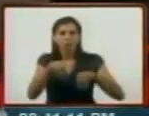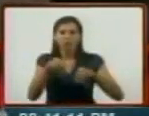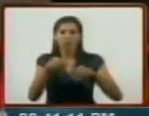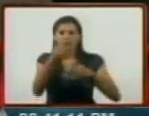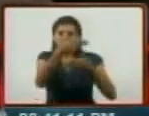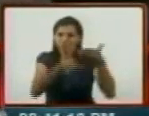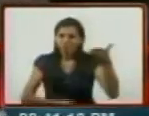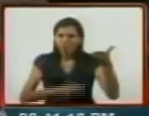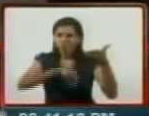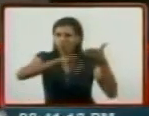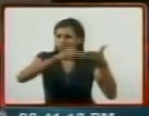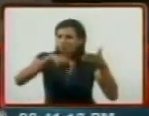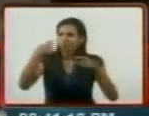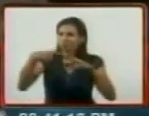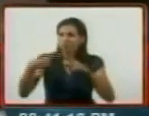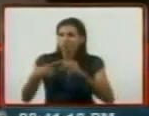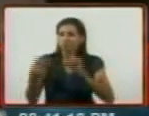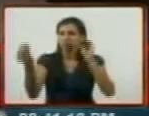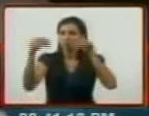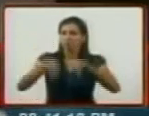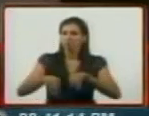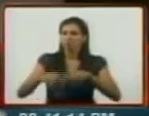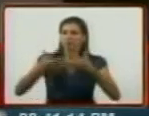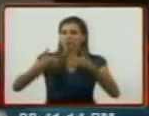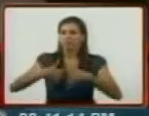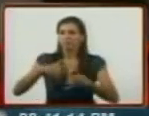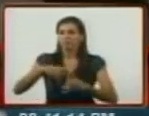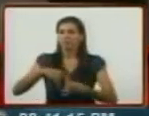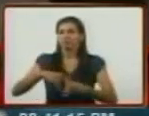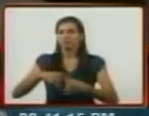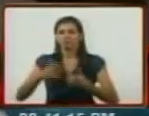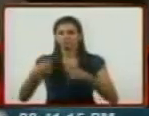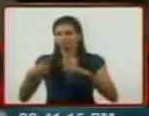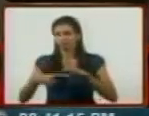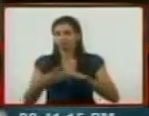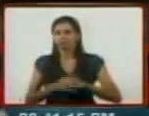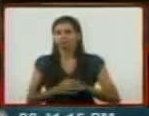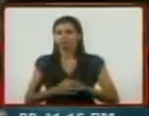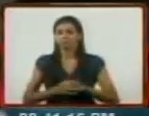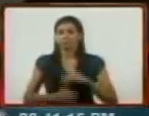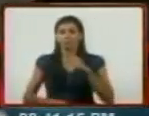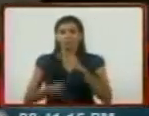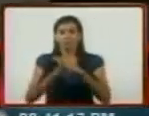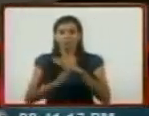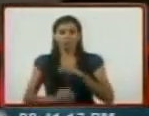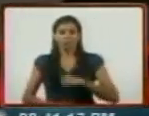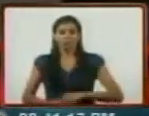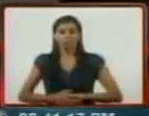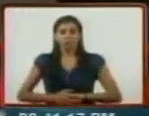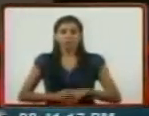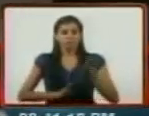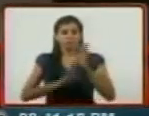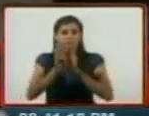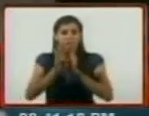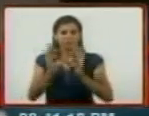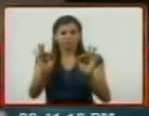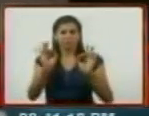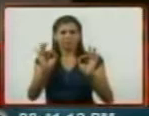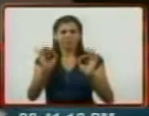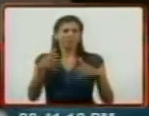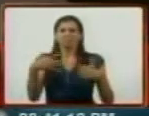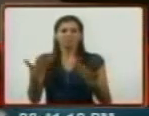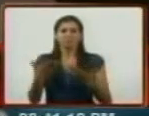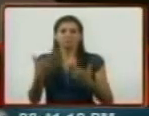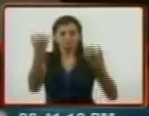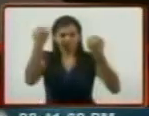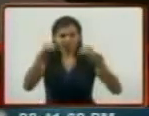la producción con el sector empresarial, la producción. Vamos hacia zonas de desarrollo o zonas económicas especiales, donde vamos a